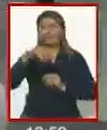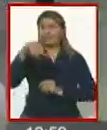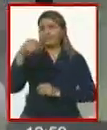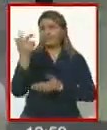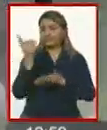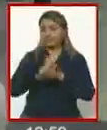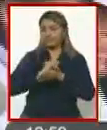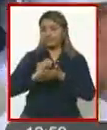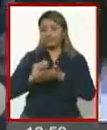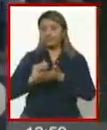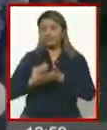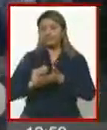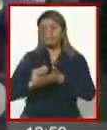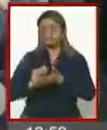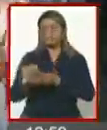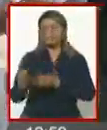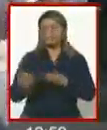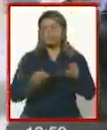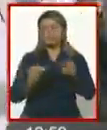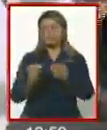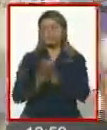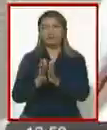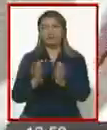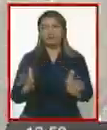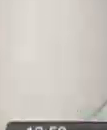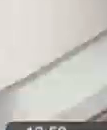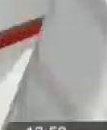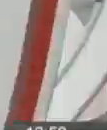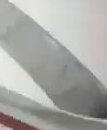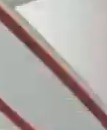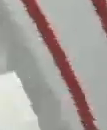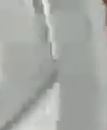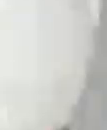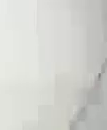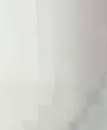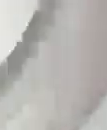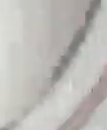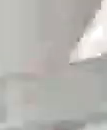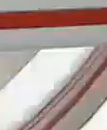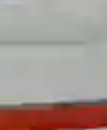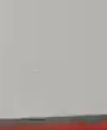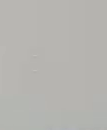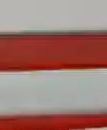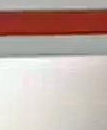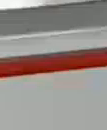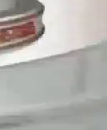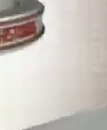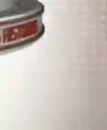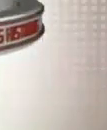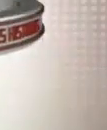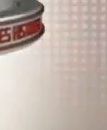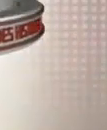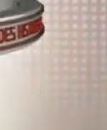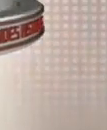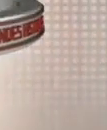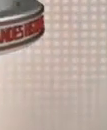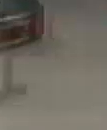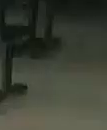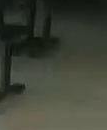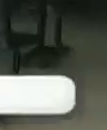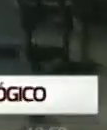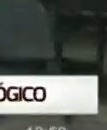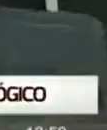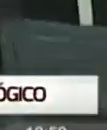otras secretarías como la de movilidad urbana. En instantes en Al Día.